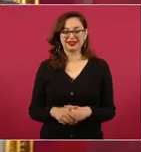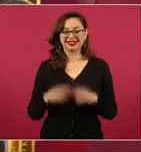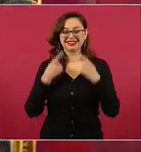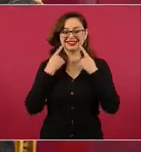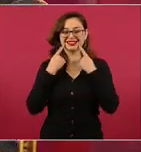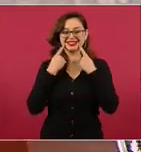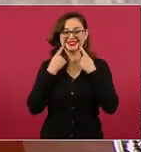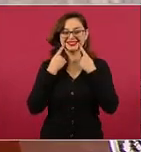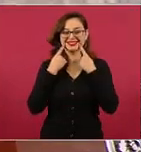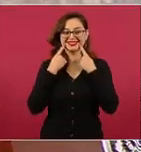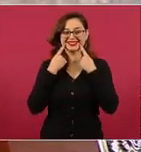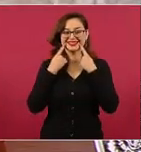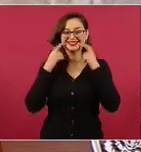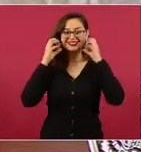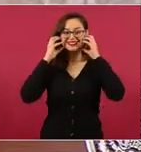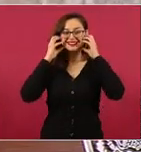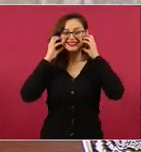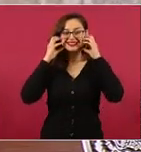¿Sí?